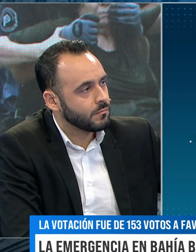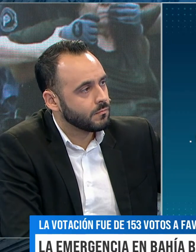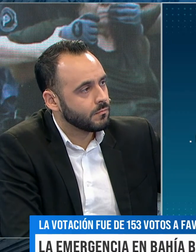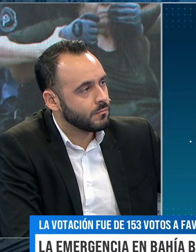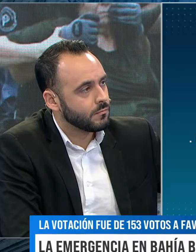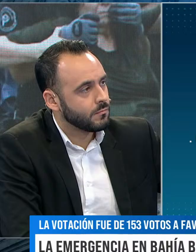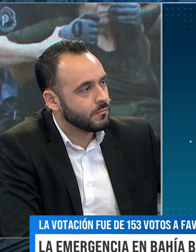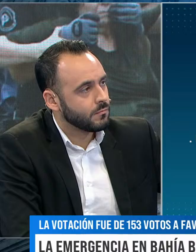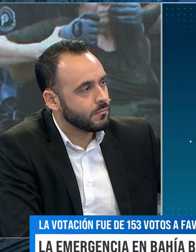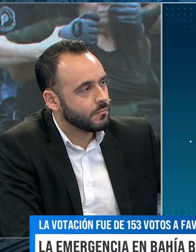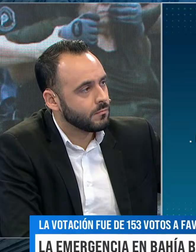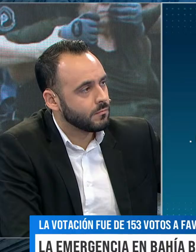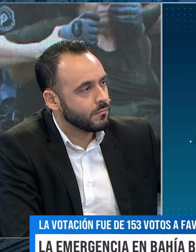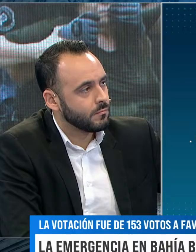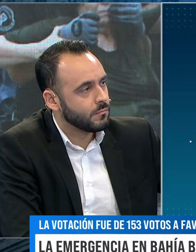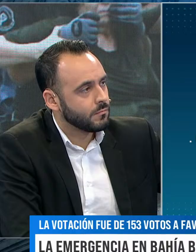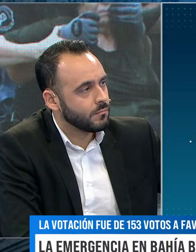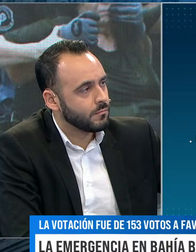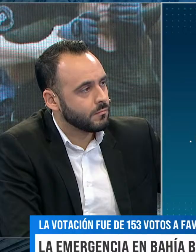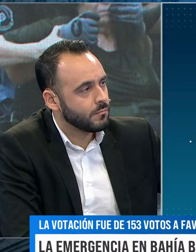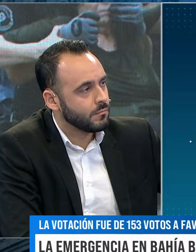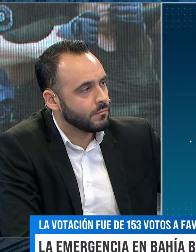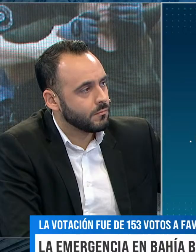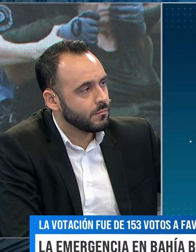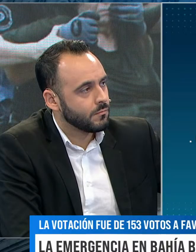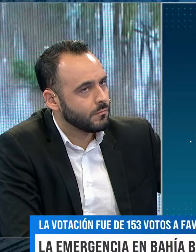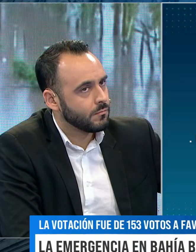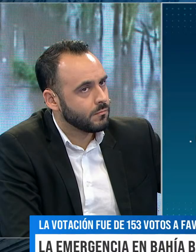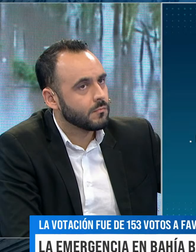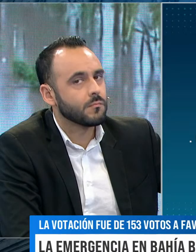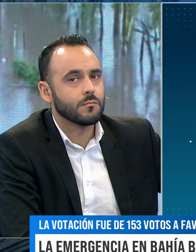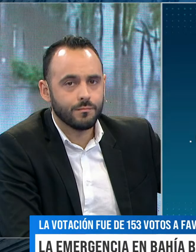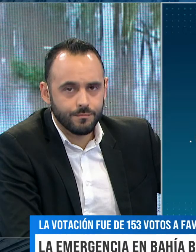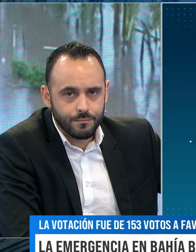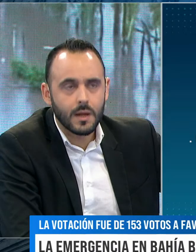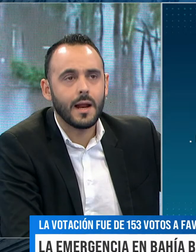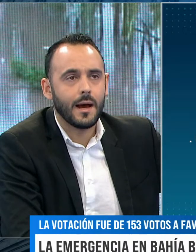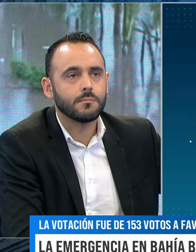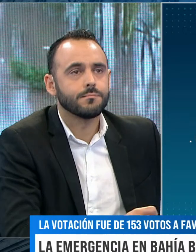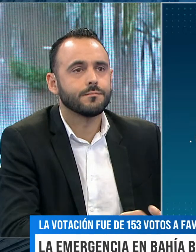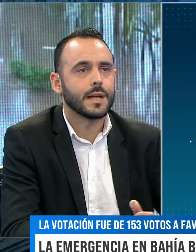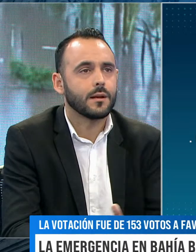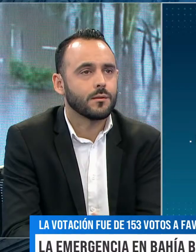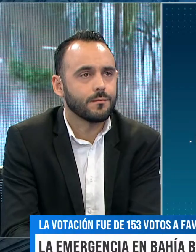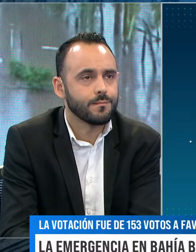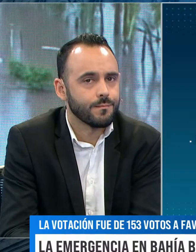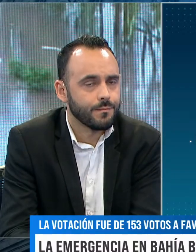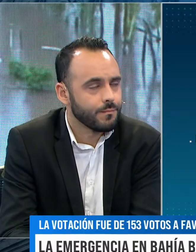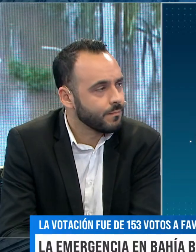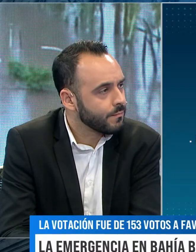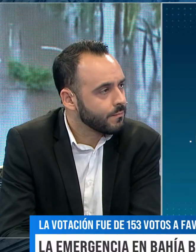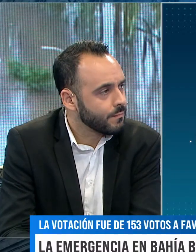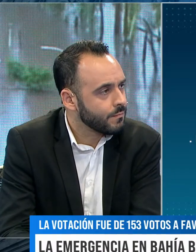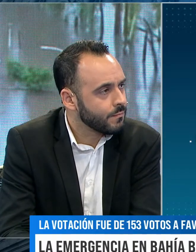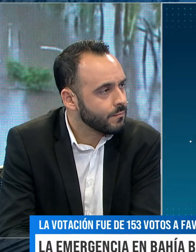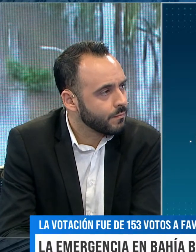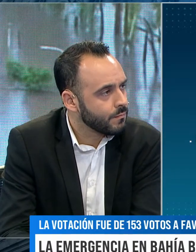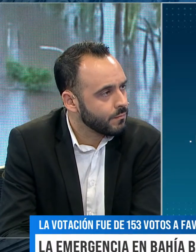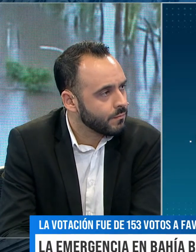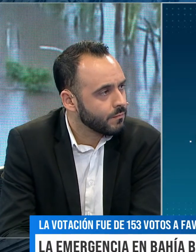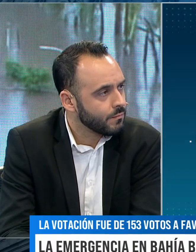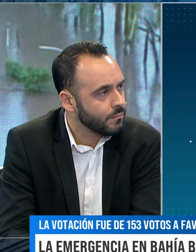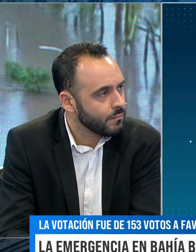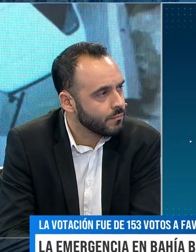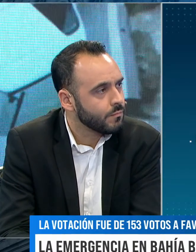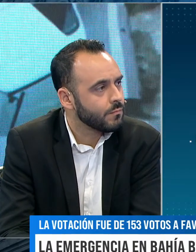nos explicaban es lo que suele llover en todo un mes, llovió en un solo día y en muy pocas horas. Entonces, bueno,